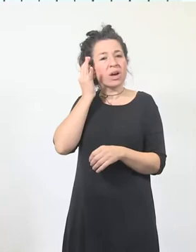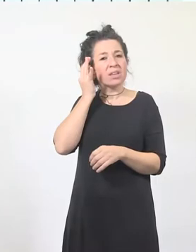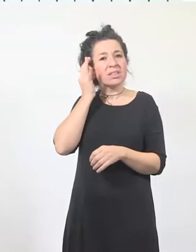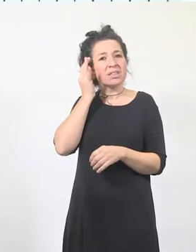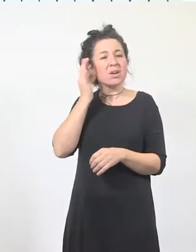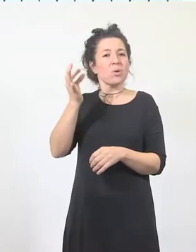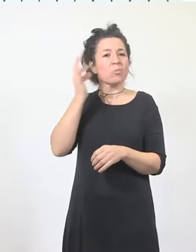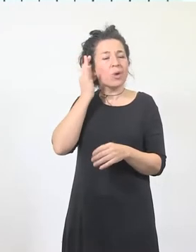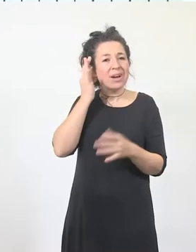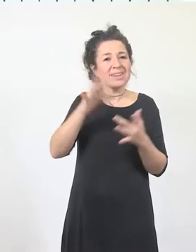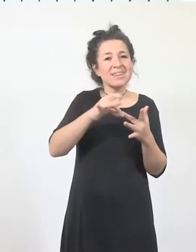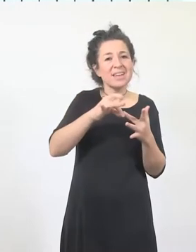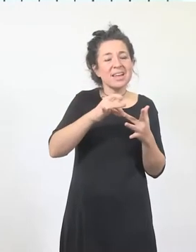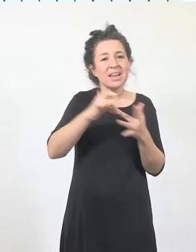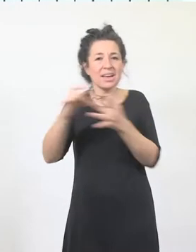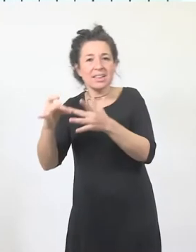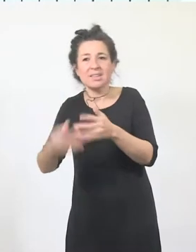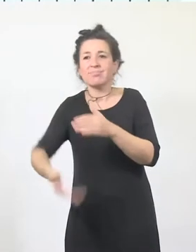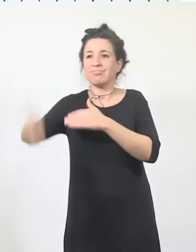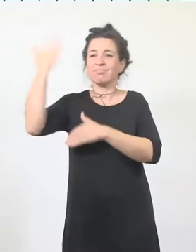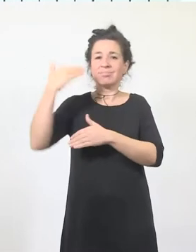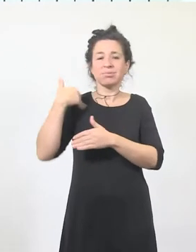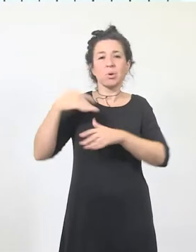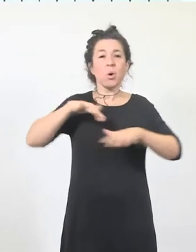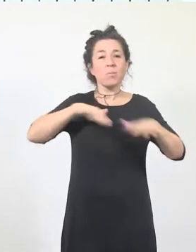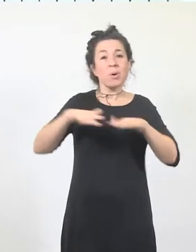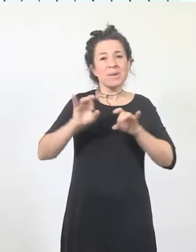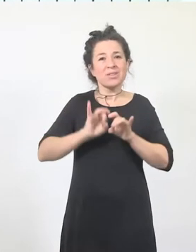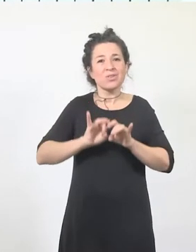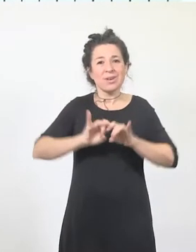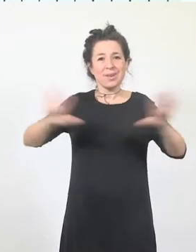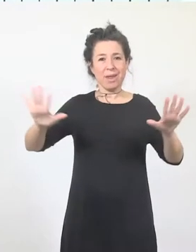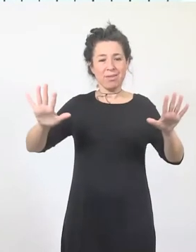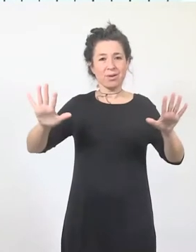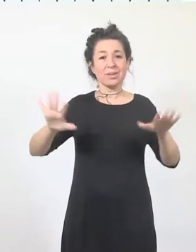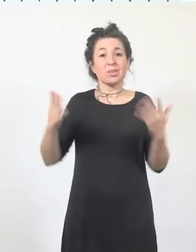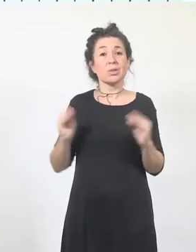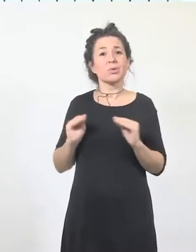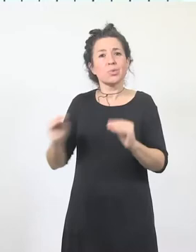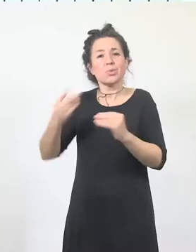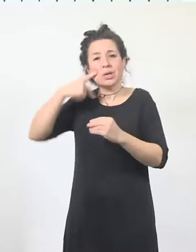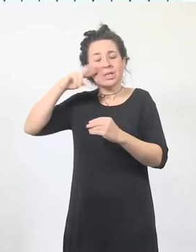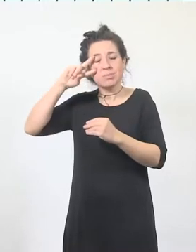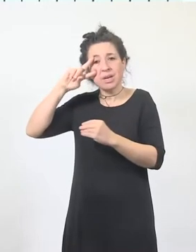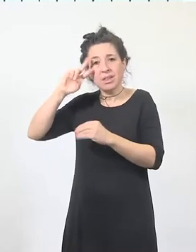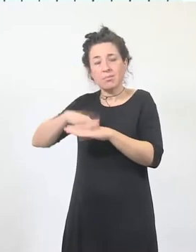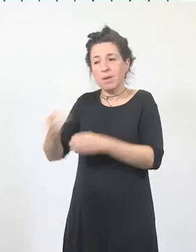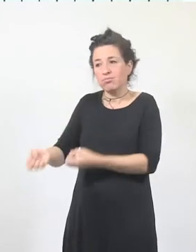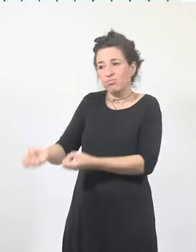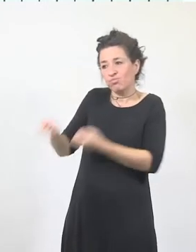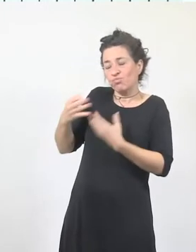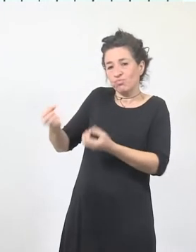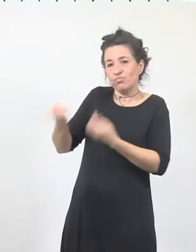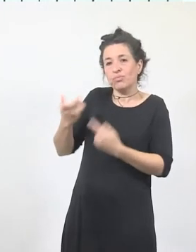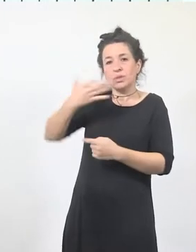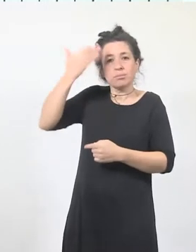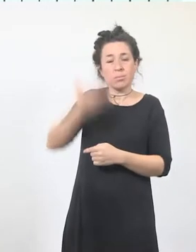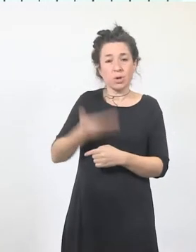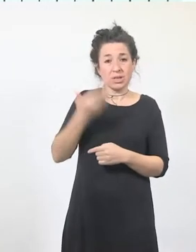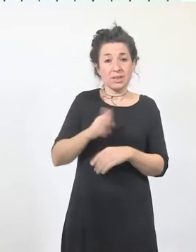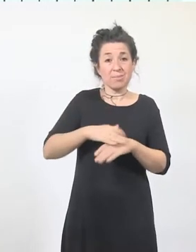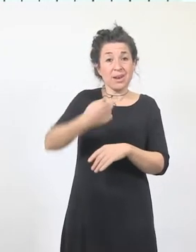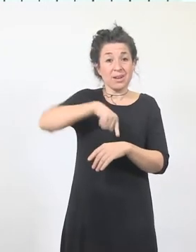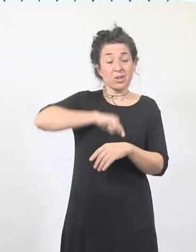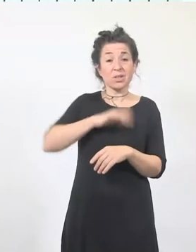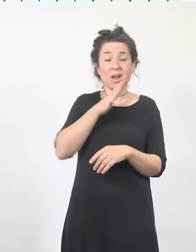mujeres líderes en pasados movimientos de liberación. Entonces sus experiencias han sido muy importantes para